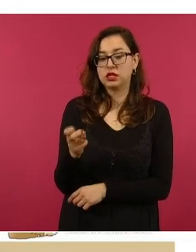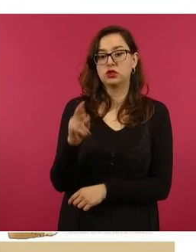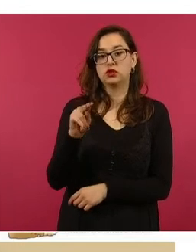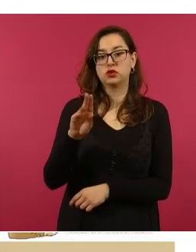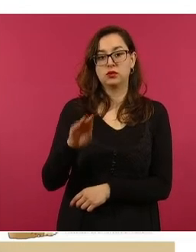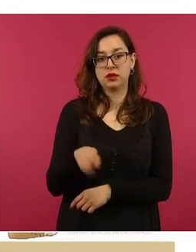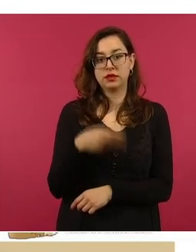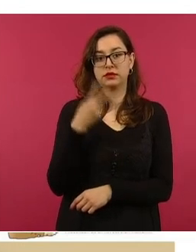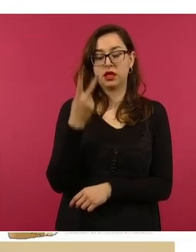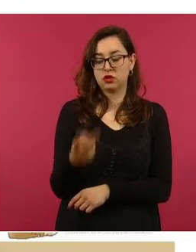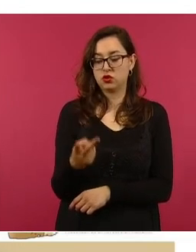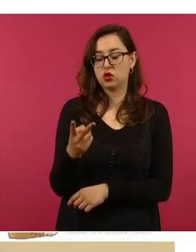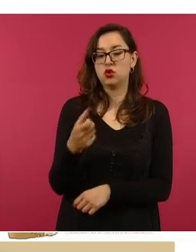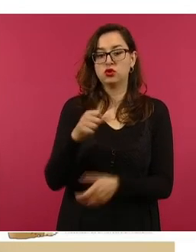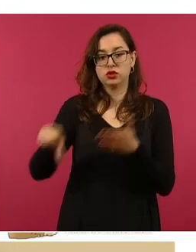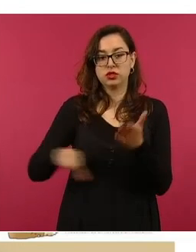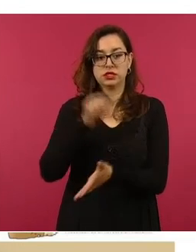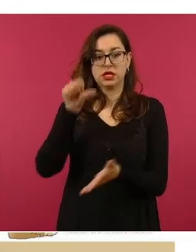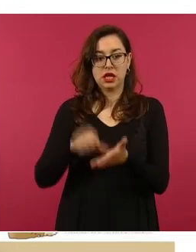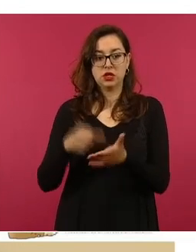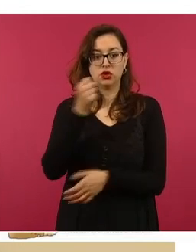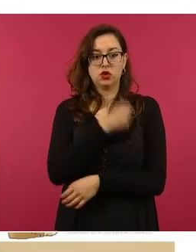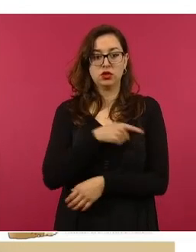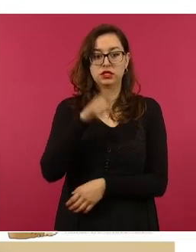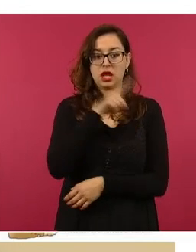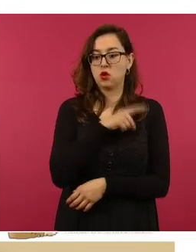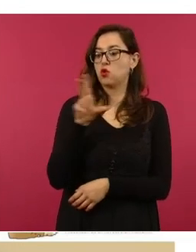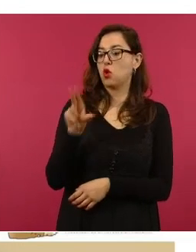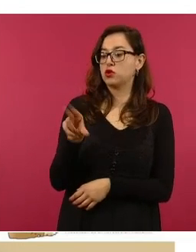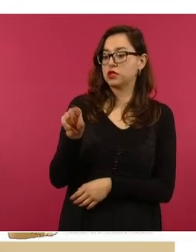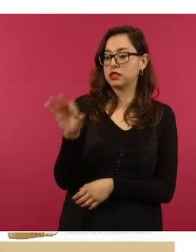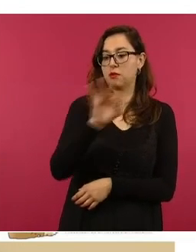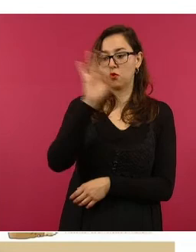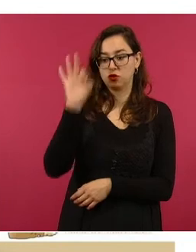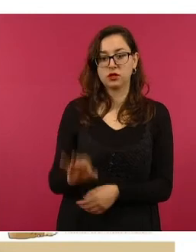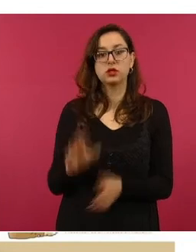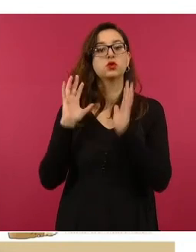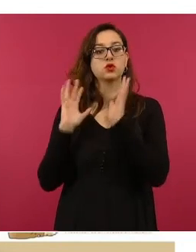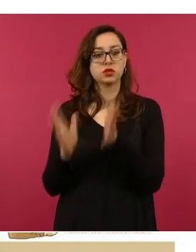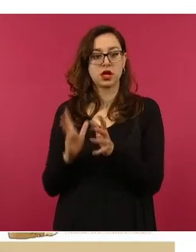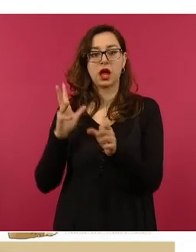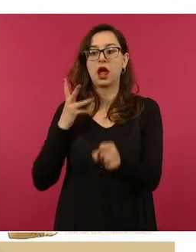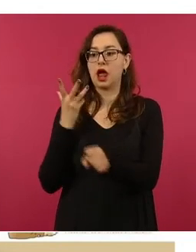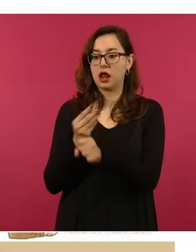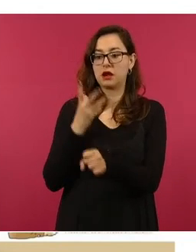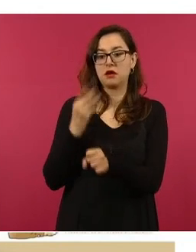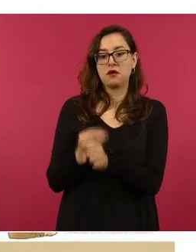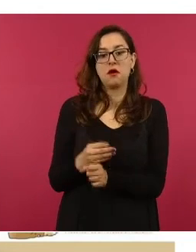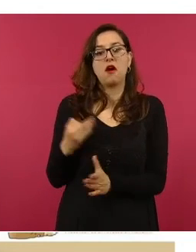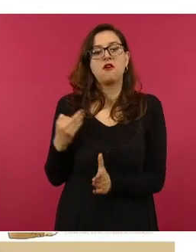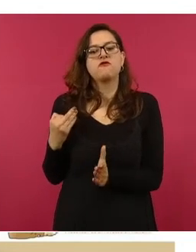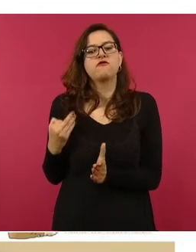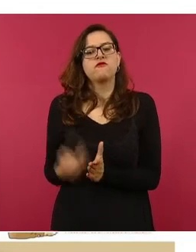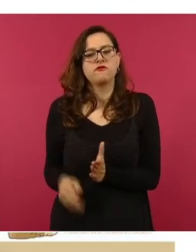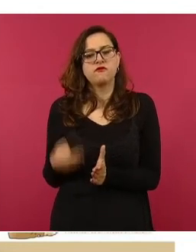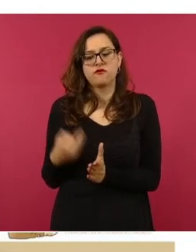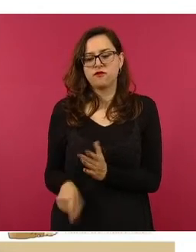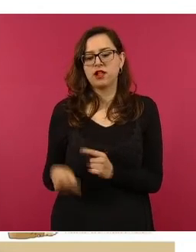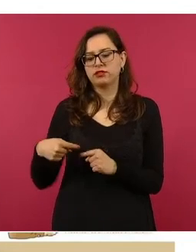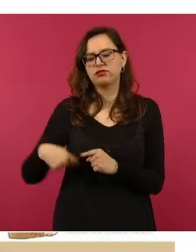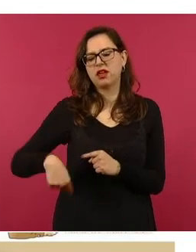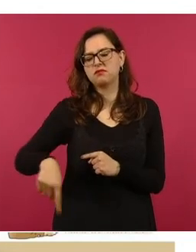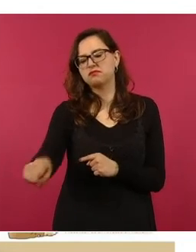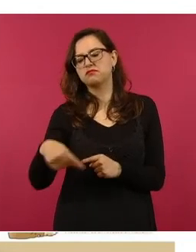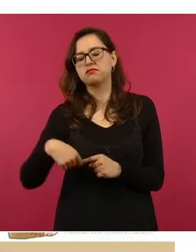salud ya se han intervenido el 80%, y vamos a ir a los restantes con obras que empiezan el